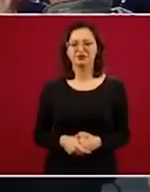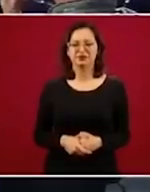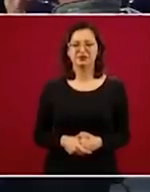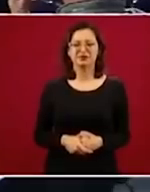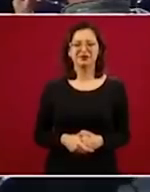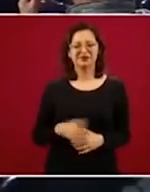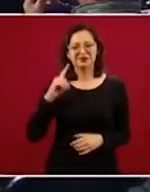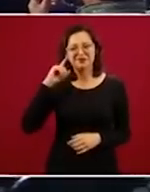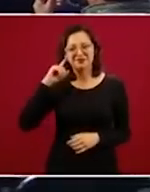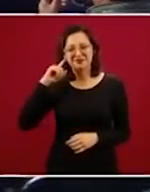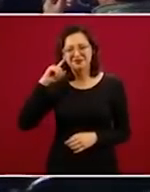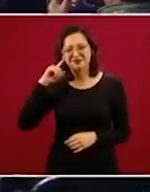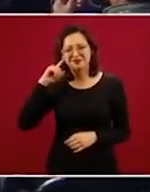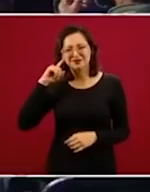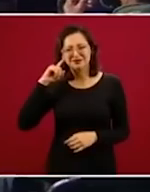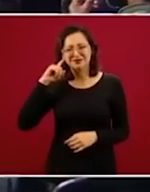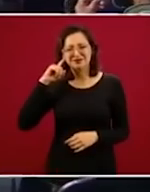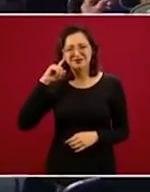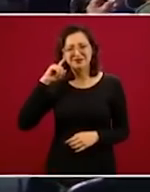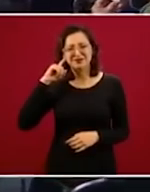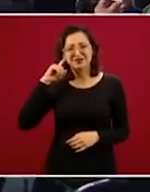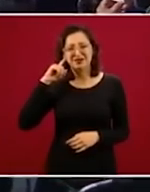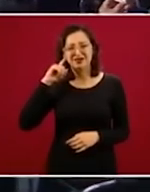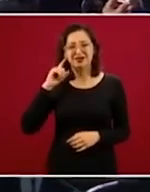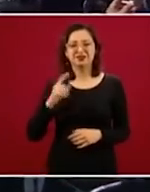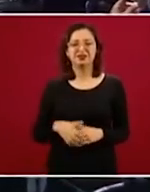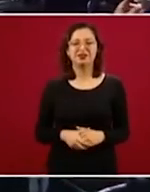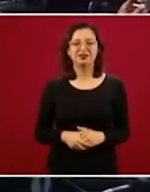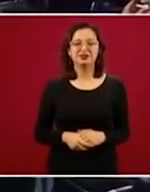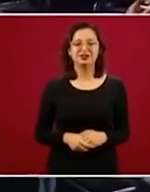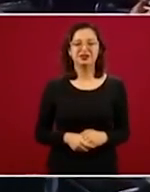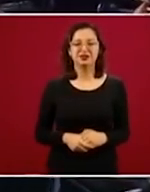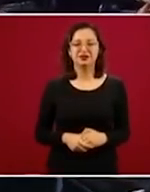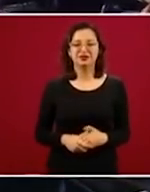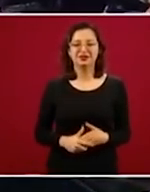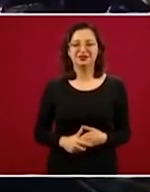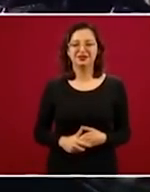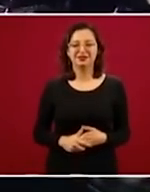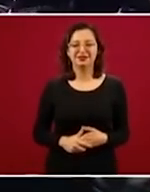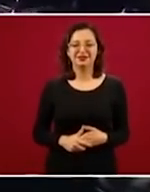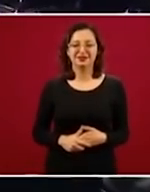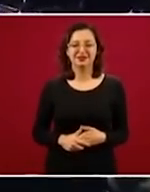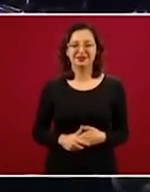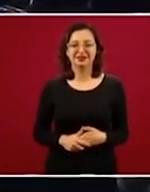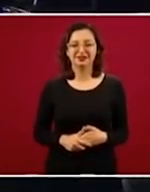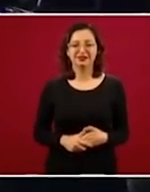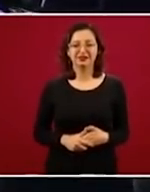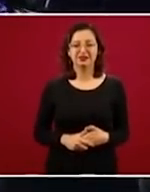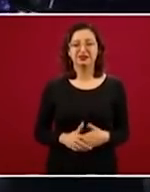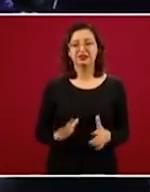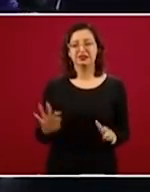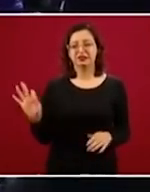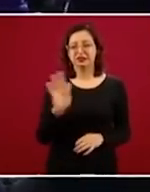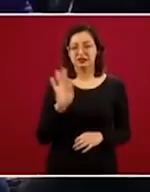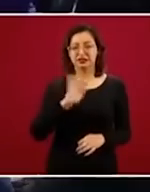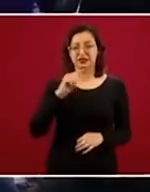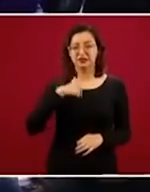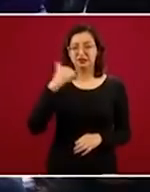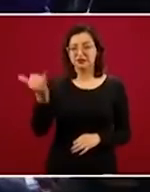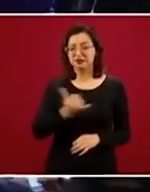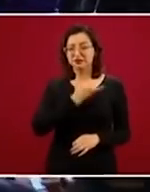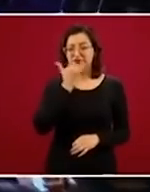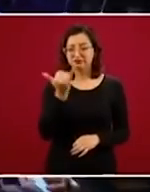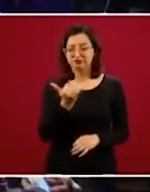como a ver por favor no vaya a ser que me haya equivocado pero no